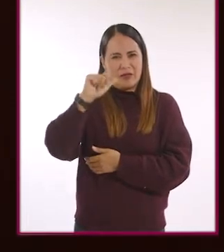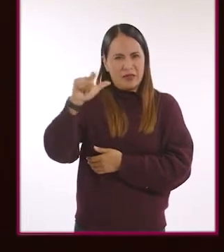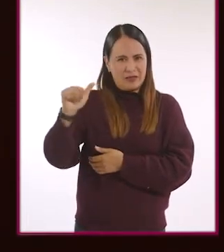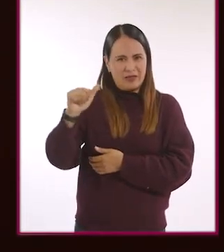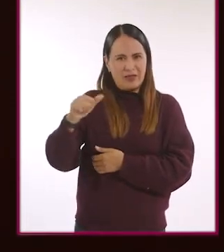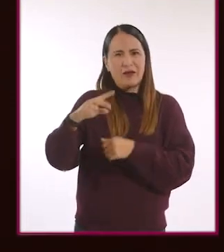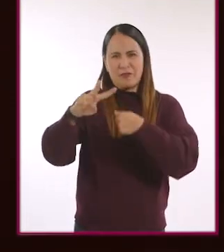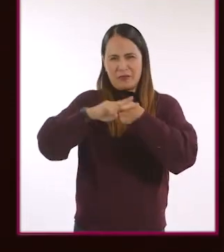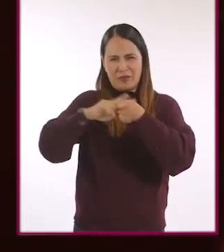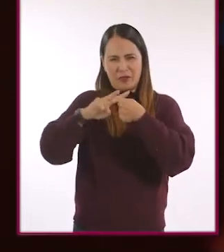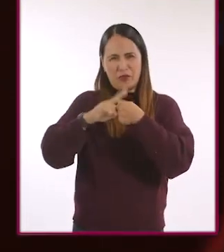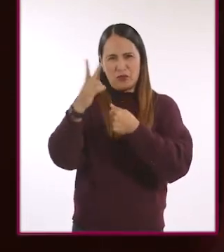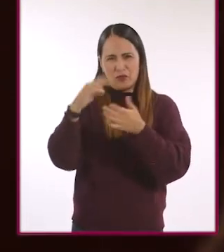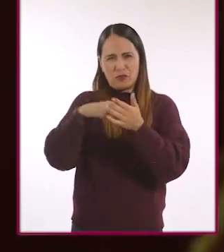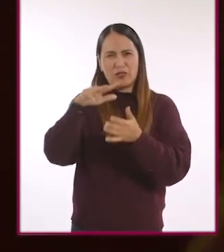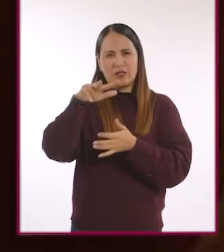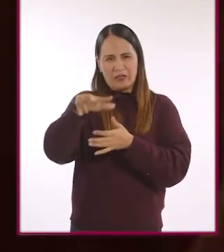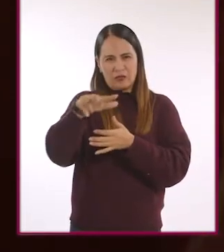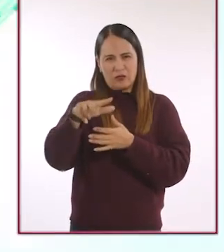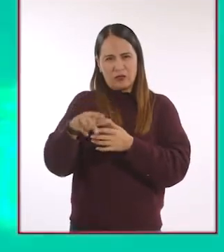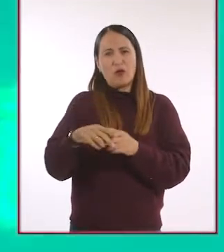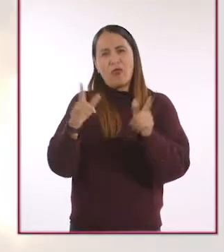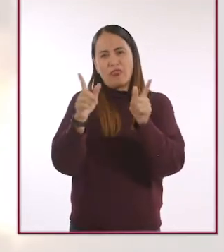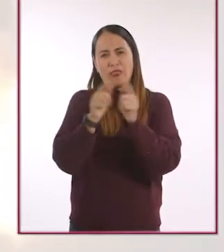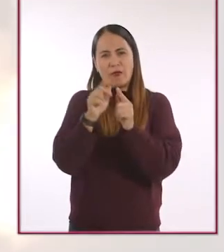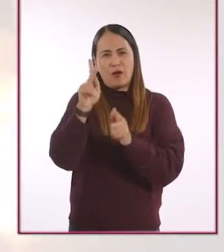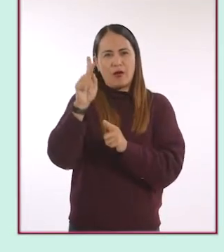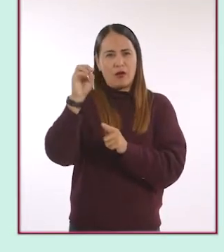entre otros, por el documental Ponzoña.